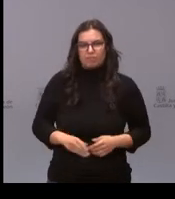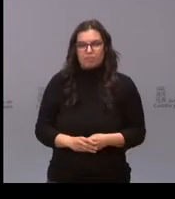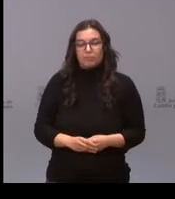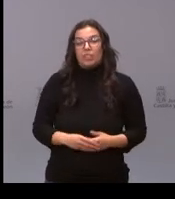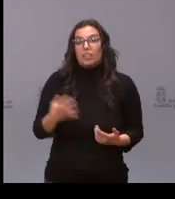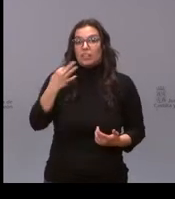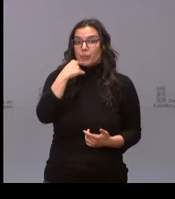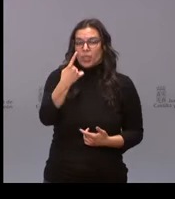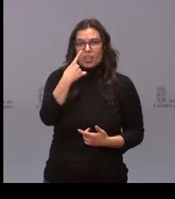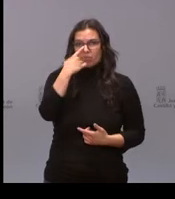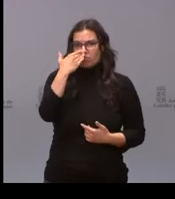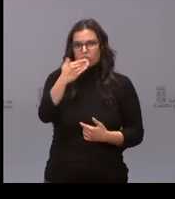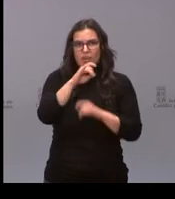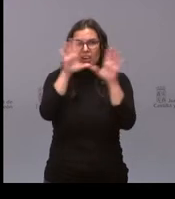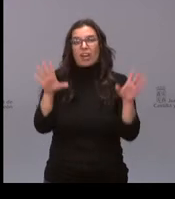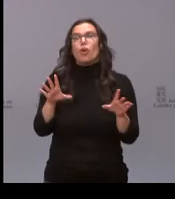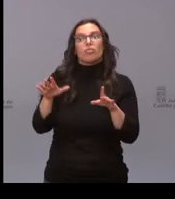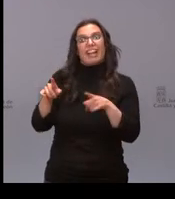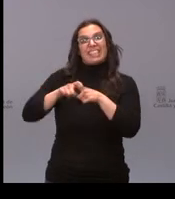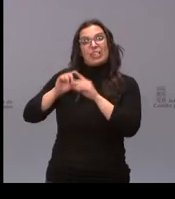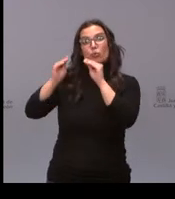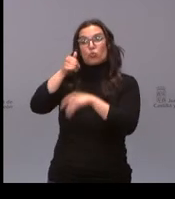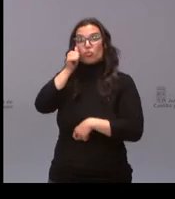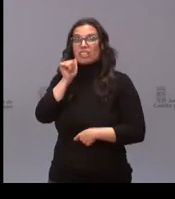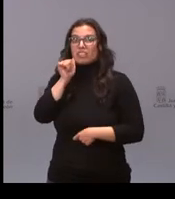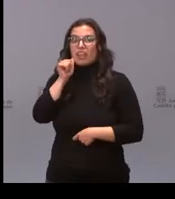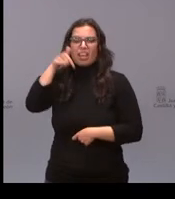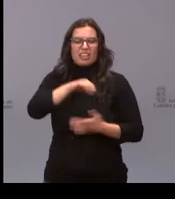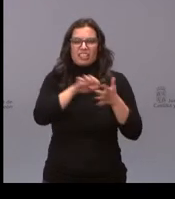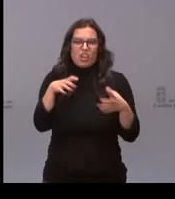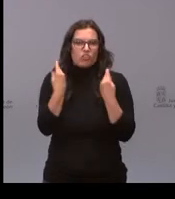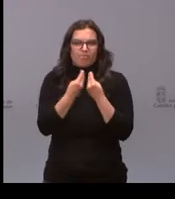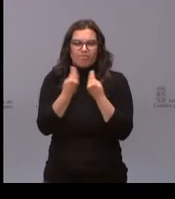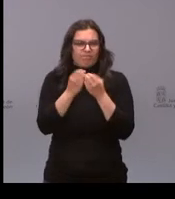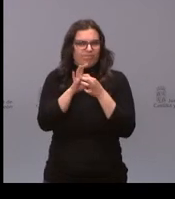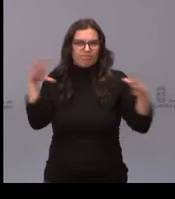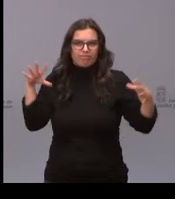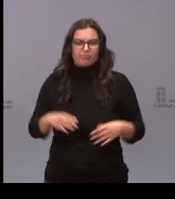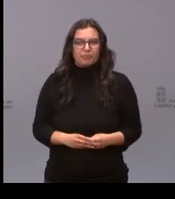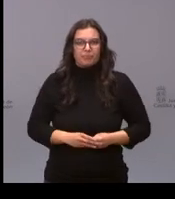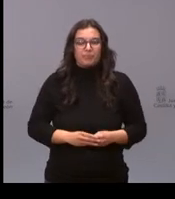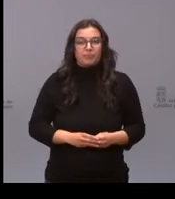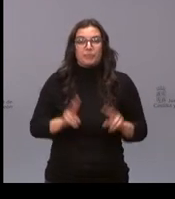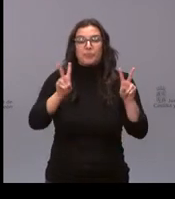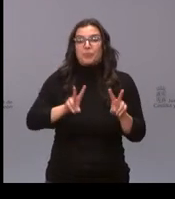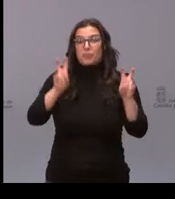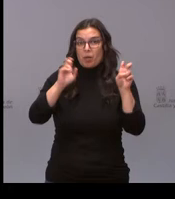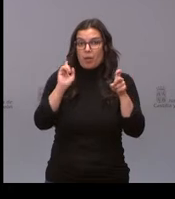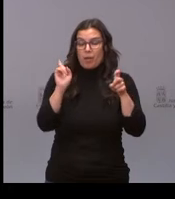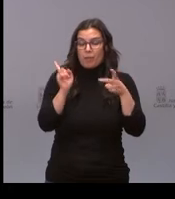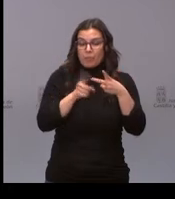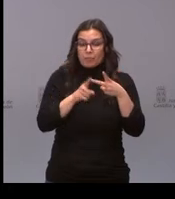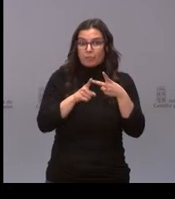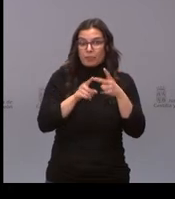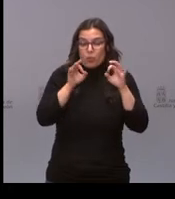que decir con claridad que el sanchismo no va a tener sitio en Castilla y León. Respecto de los